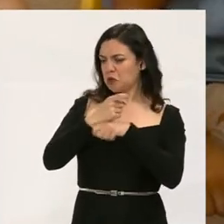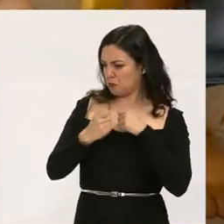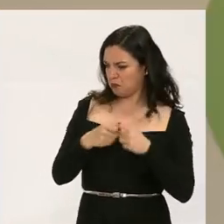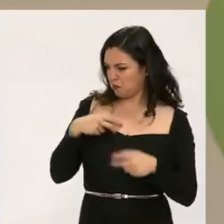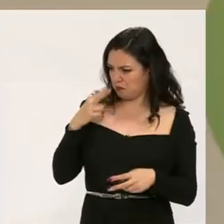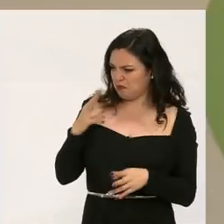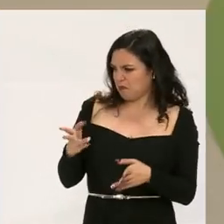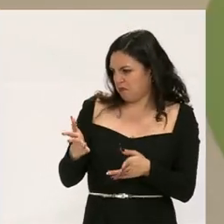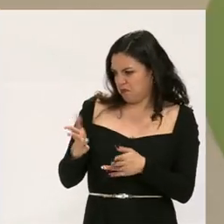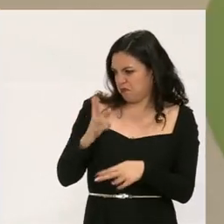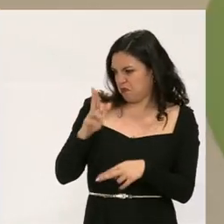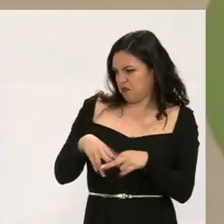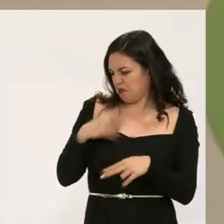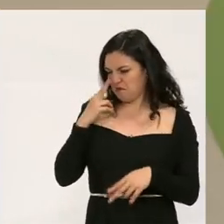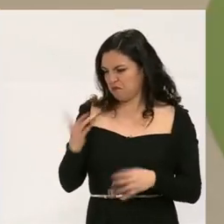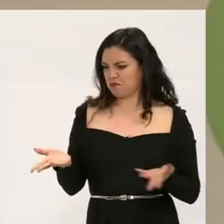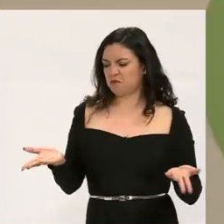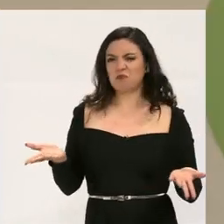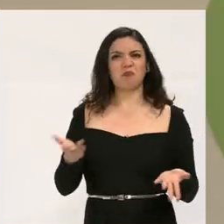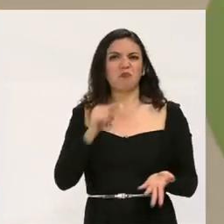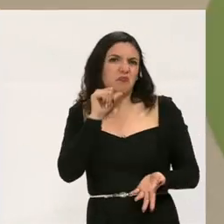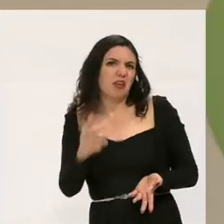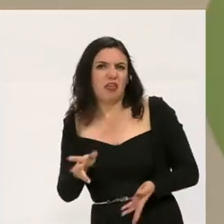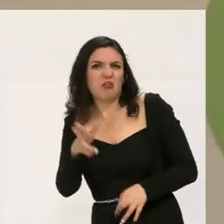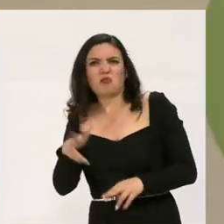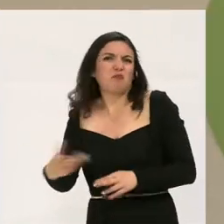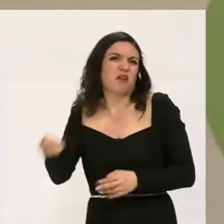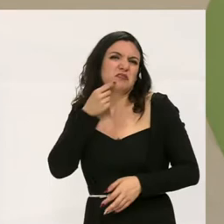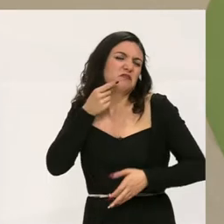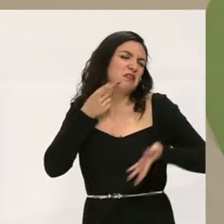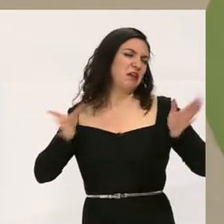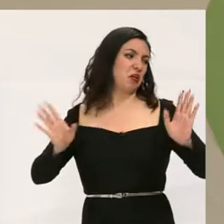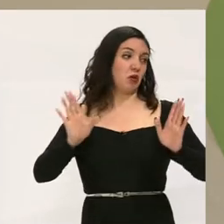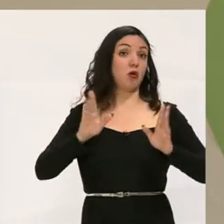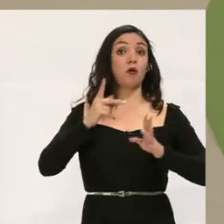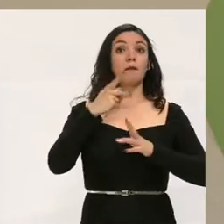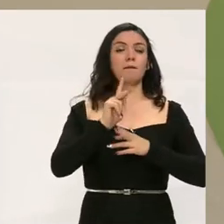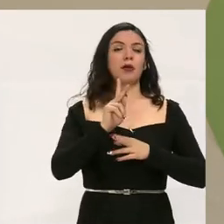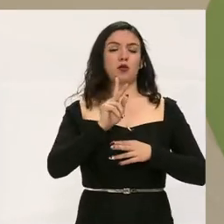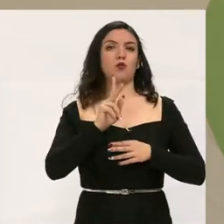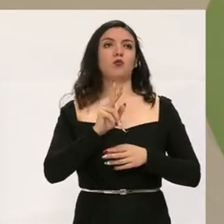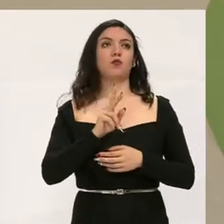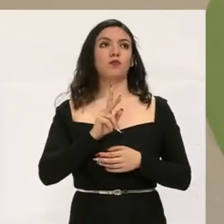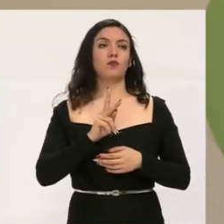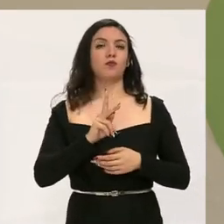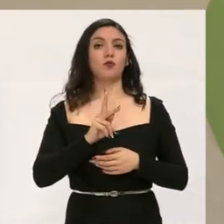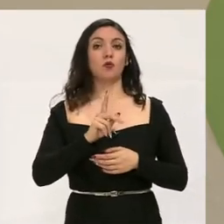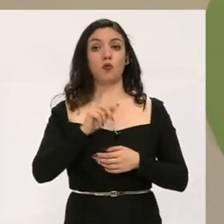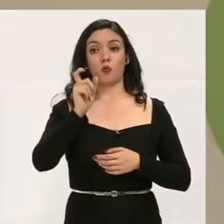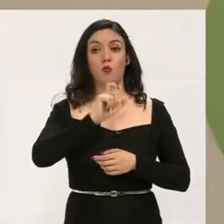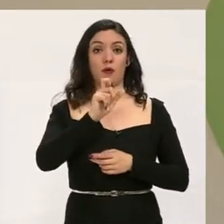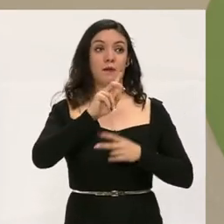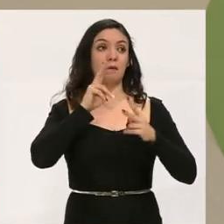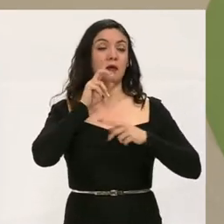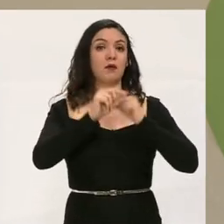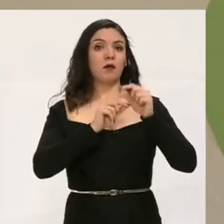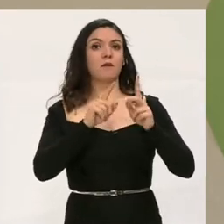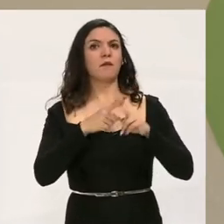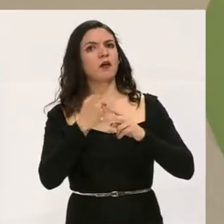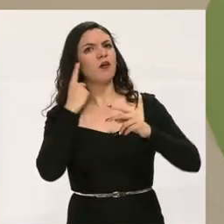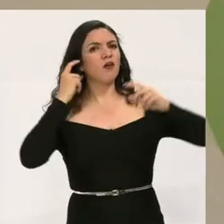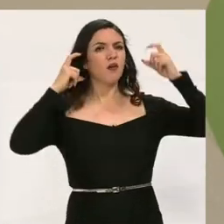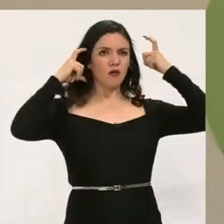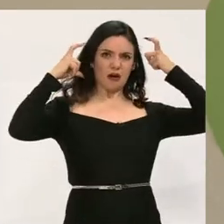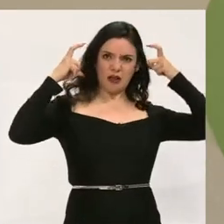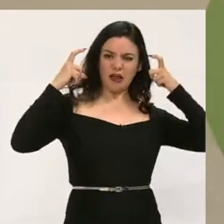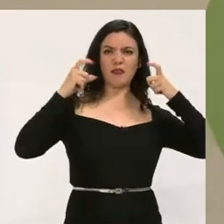los notan los primeros años, porque pues los ve uno y dice, no, pues no tiene nada, ¿no? O sea, sus características son normales. Pero pues empieza a ver